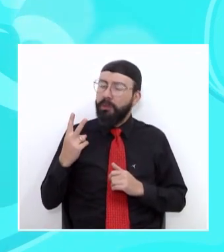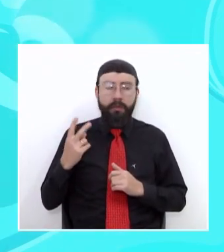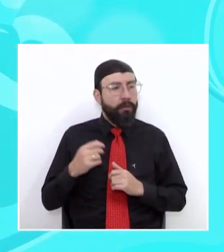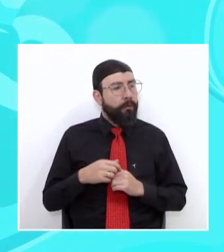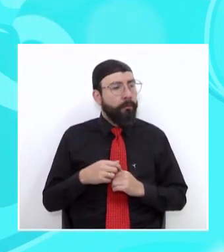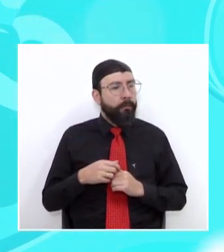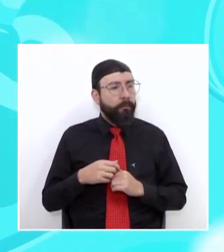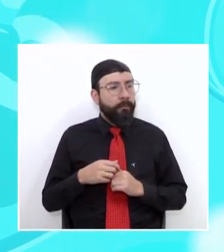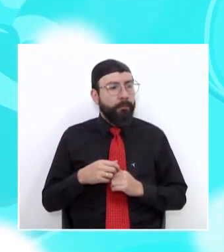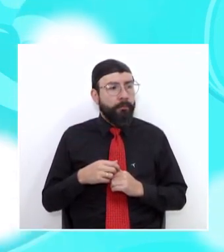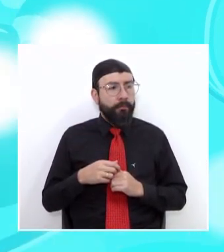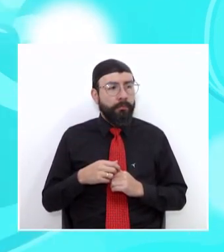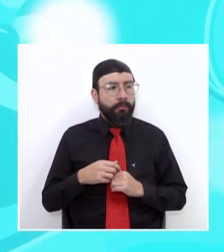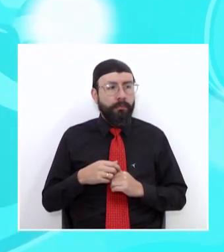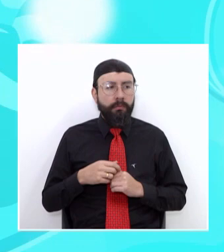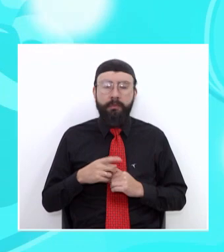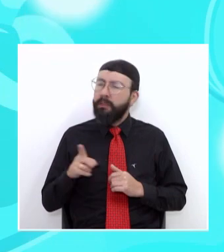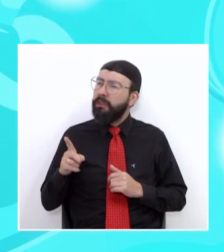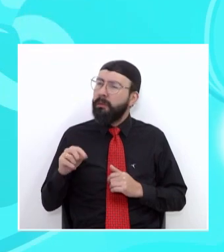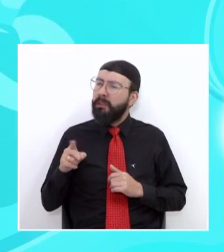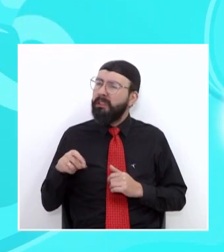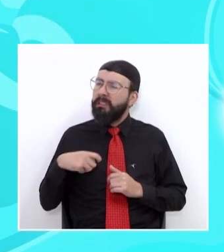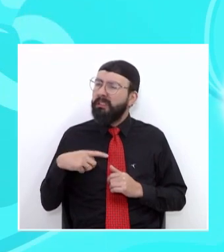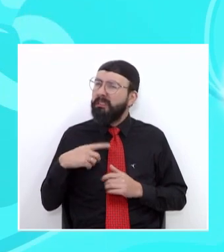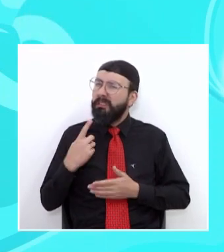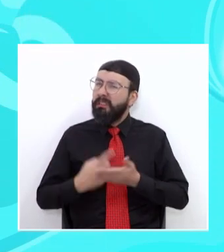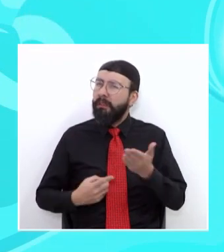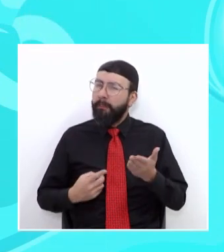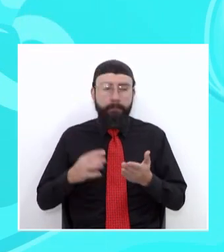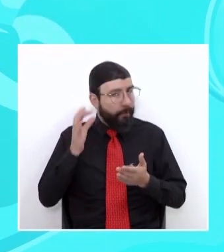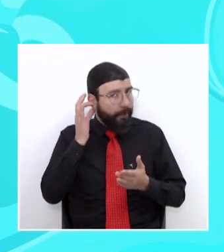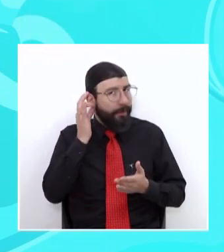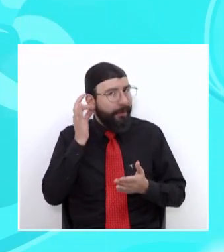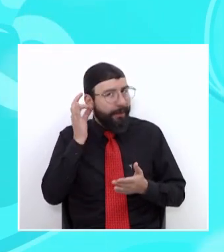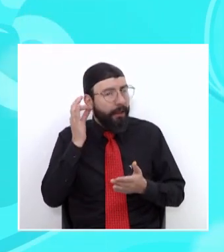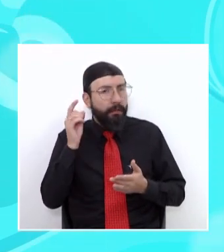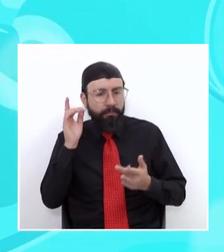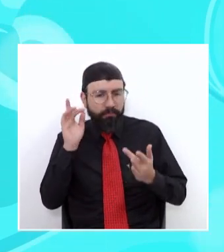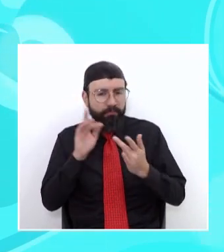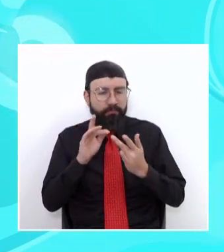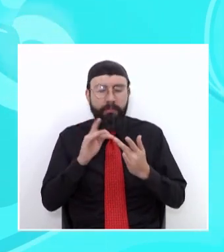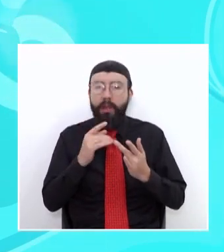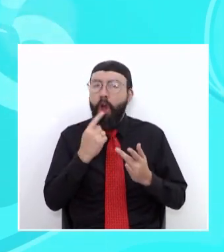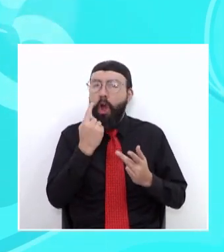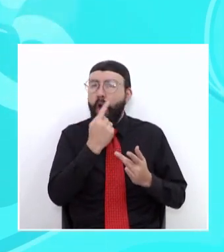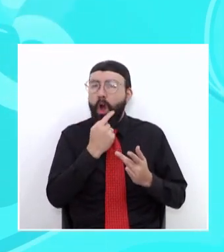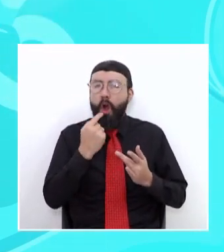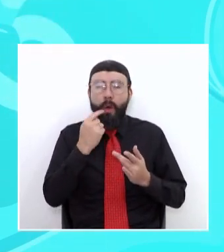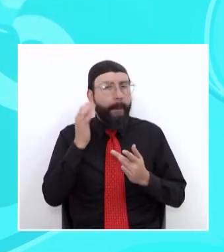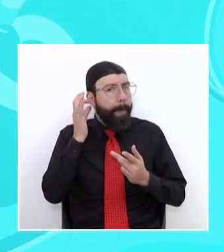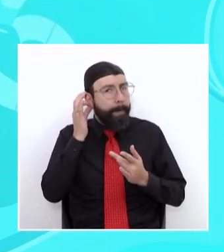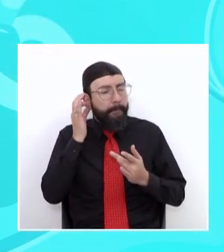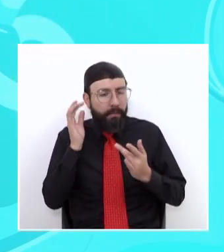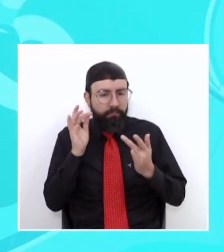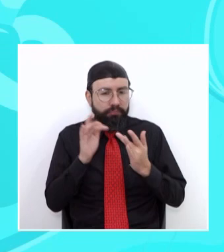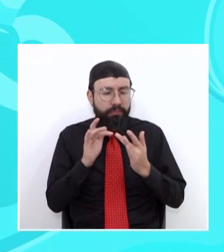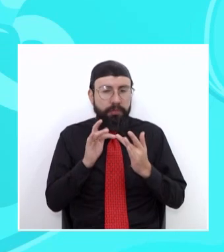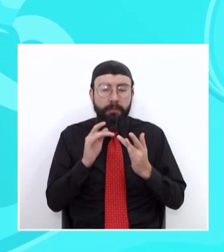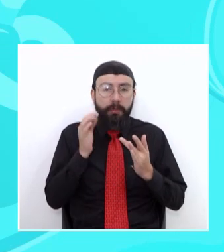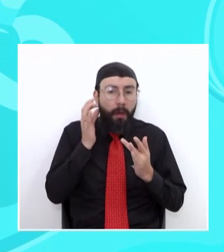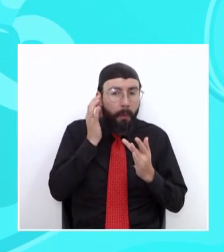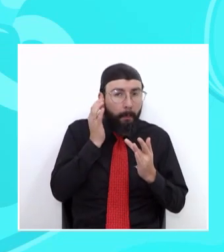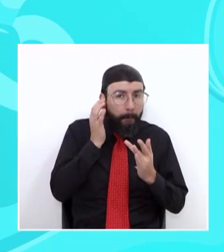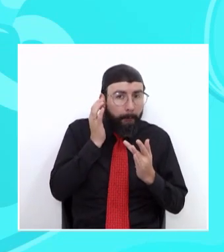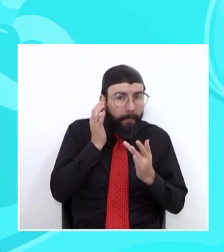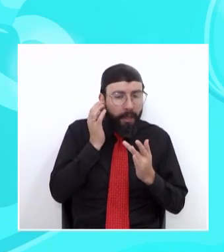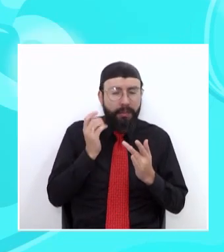también tiene que ver con qué. Este es el que estamos hablando, este se asocia un poquito con la boca, y esto puede estar asociado